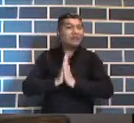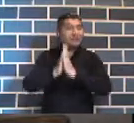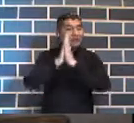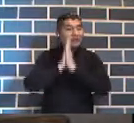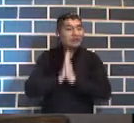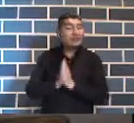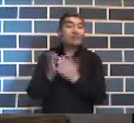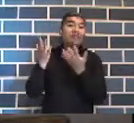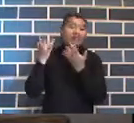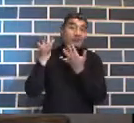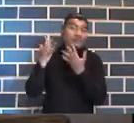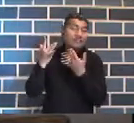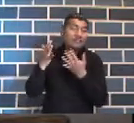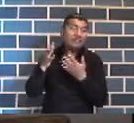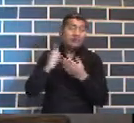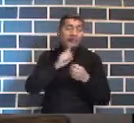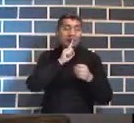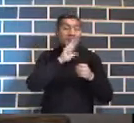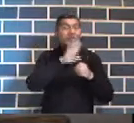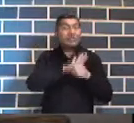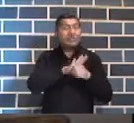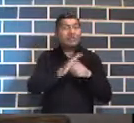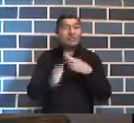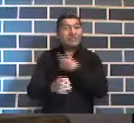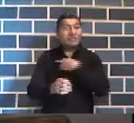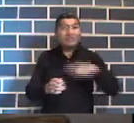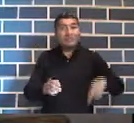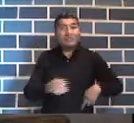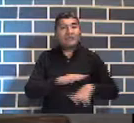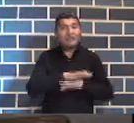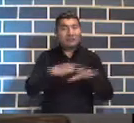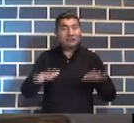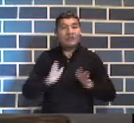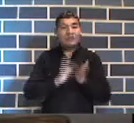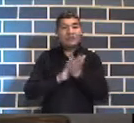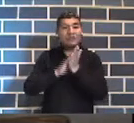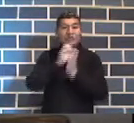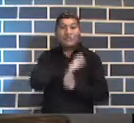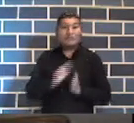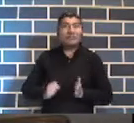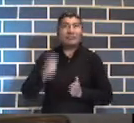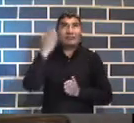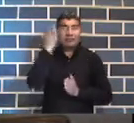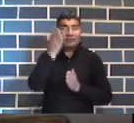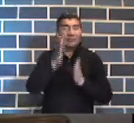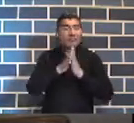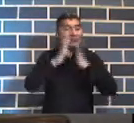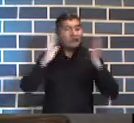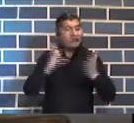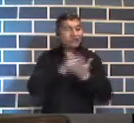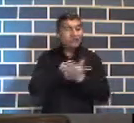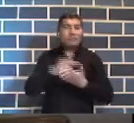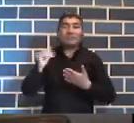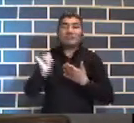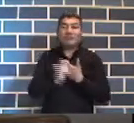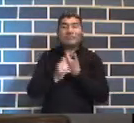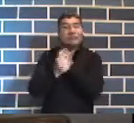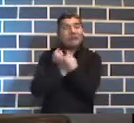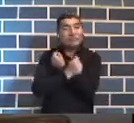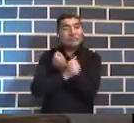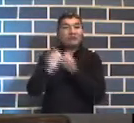espera y el compromiso por el reino y la alabanza el señor sobre el gran proyecto del amor